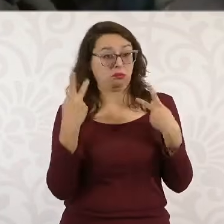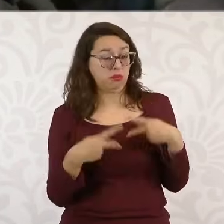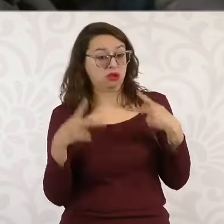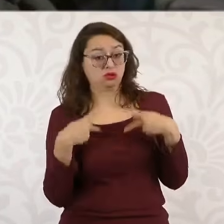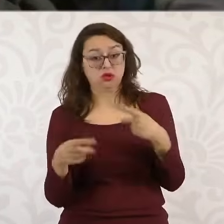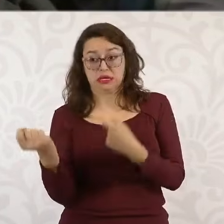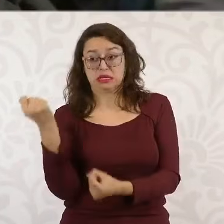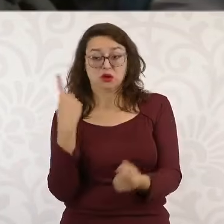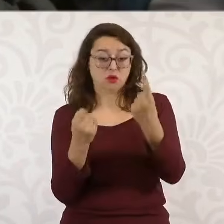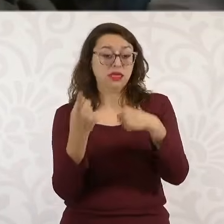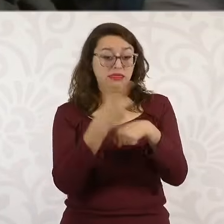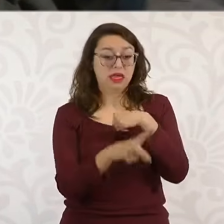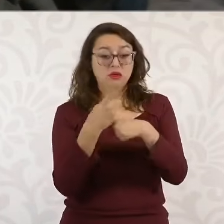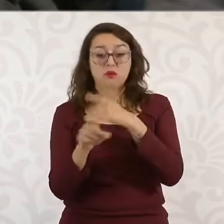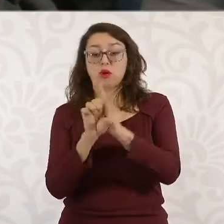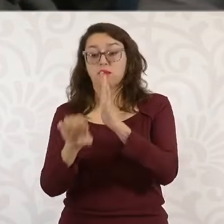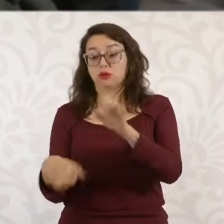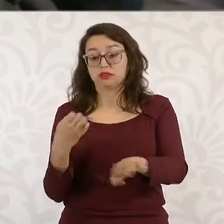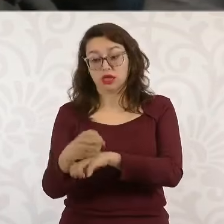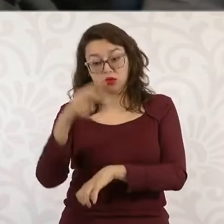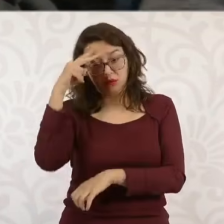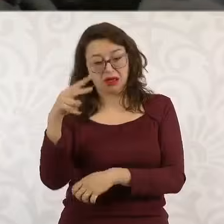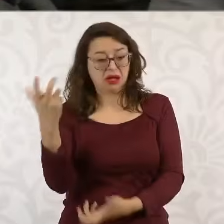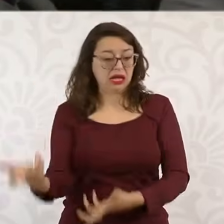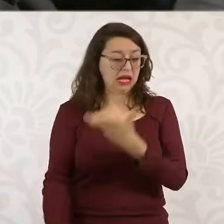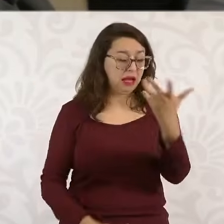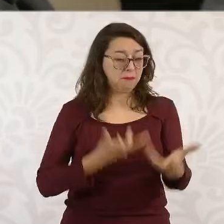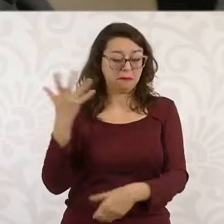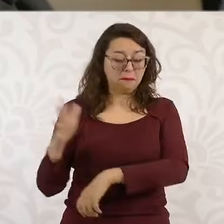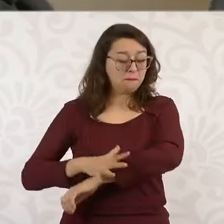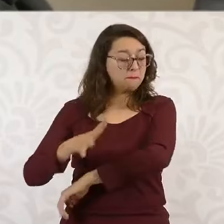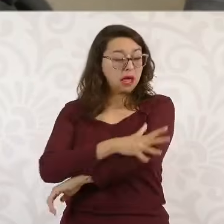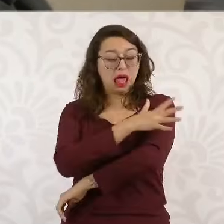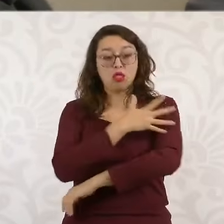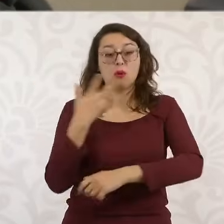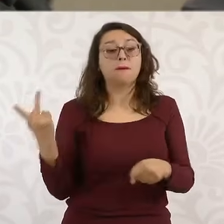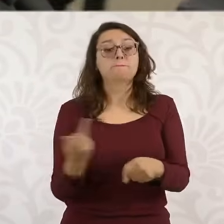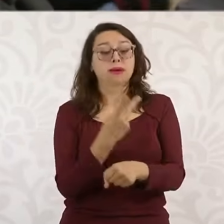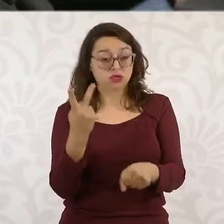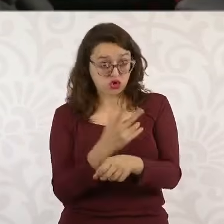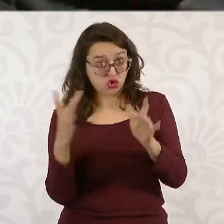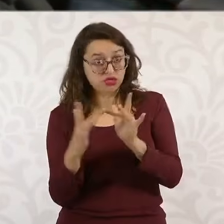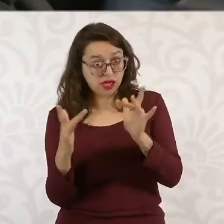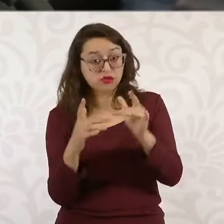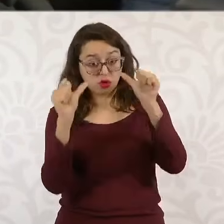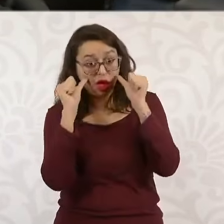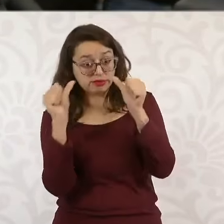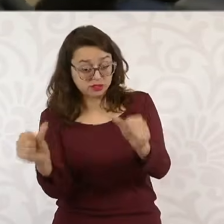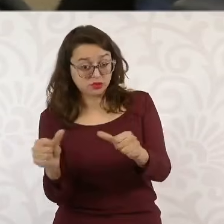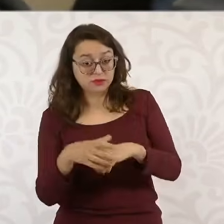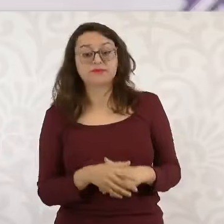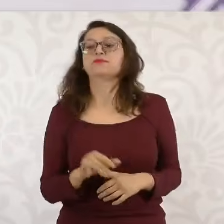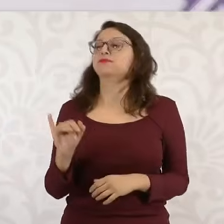Hay un pequeñito en el Estado de México que resultó quemado por una acción de este grupo criminal. ¿Ya han tenido contacto ustedes con esta